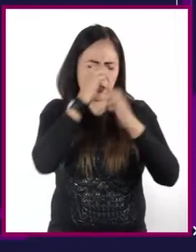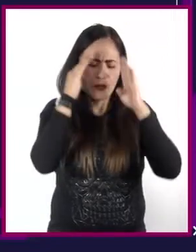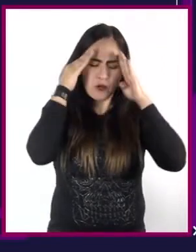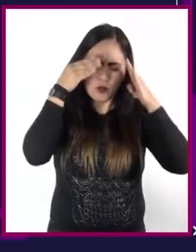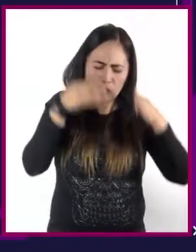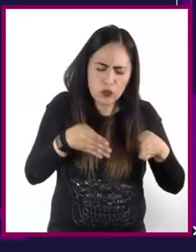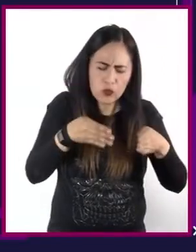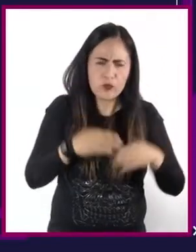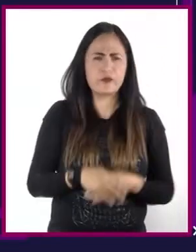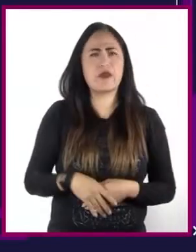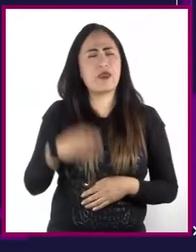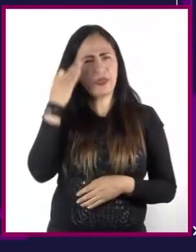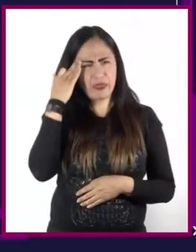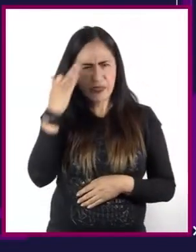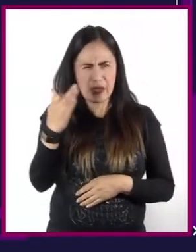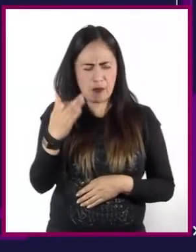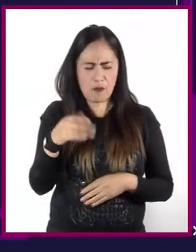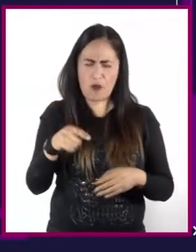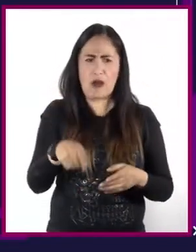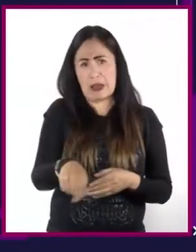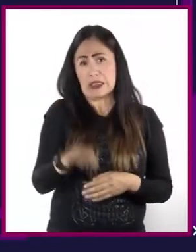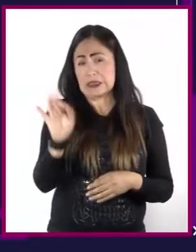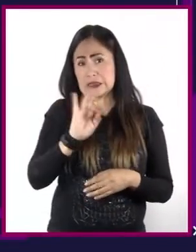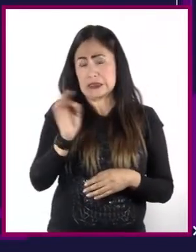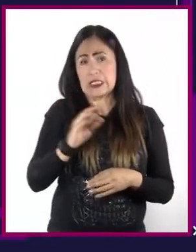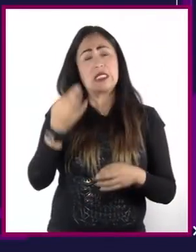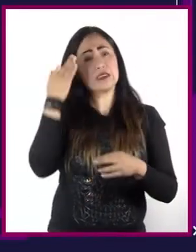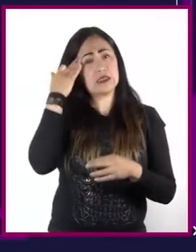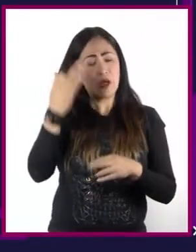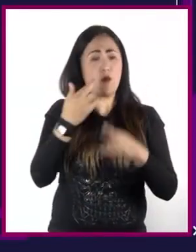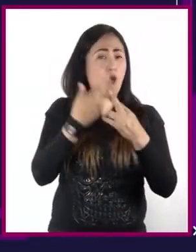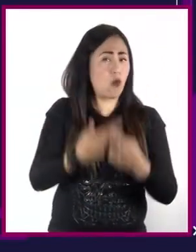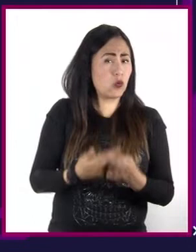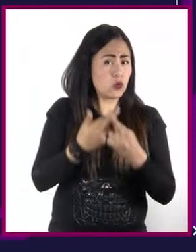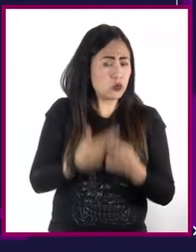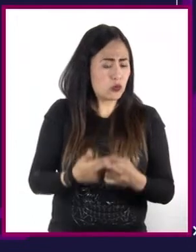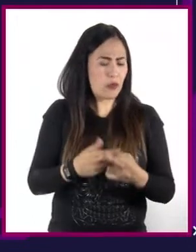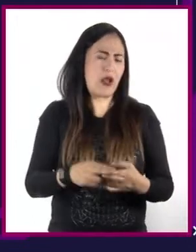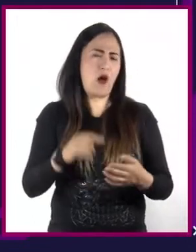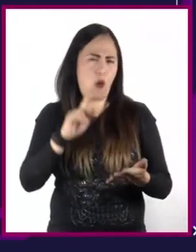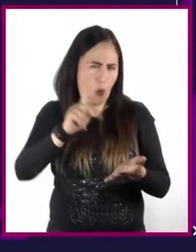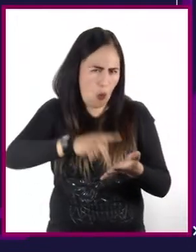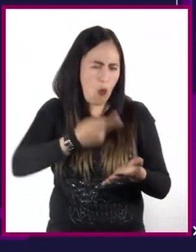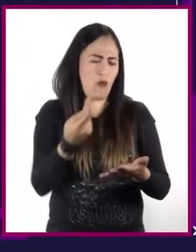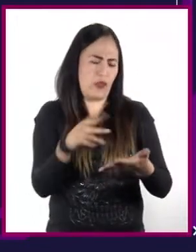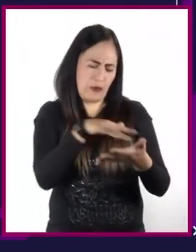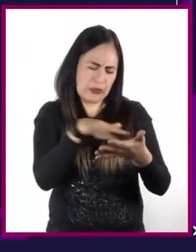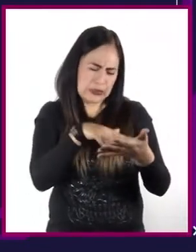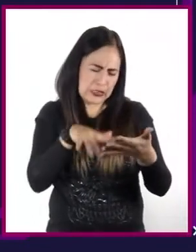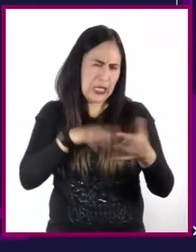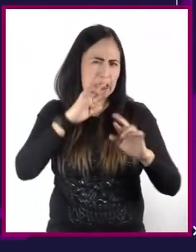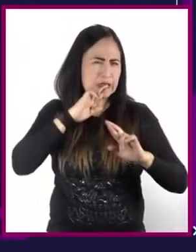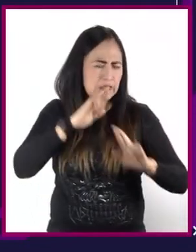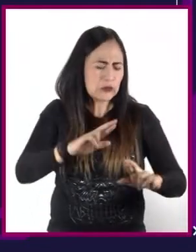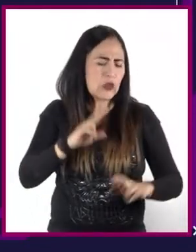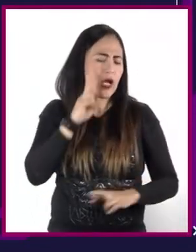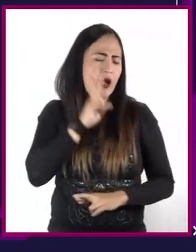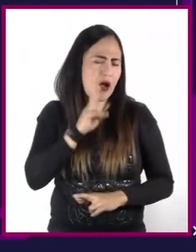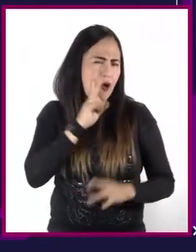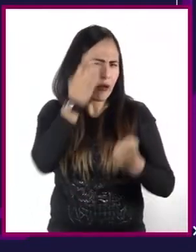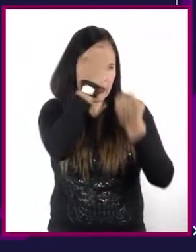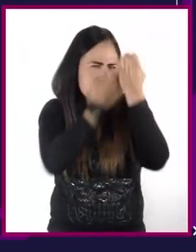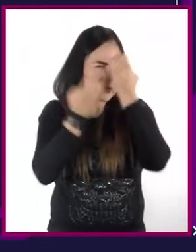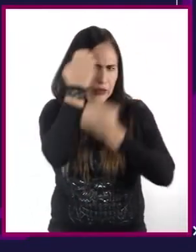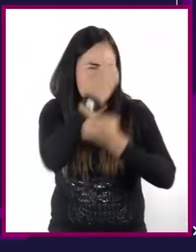Ocupen todo el tiempo que les den. Si les queda tiempo, verifiquen las respuestas. 7. Contesten